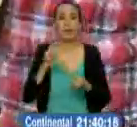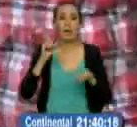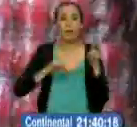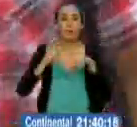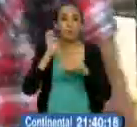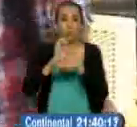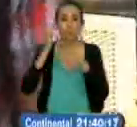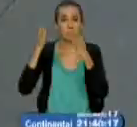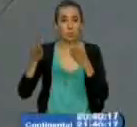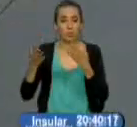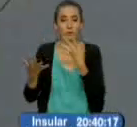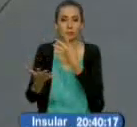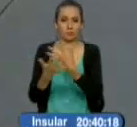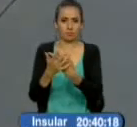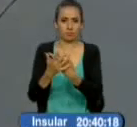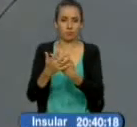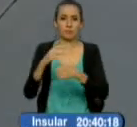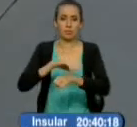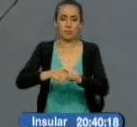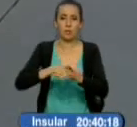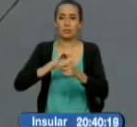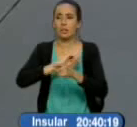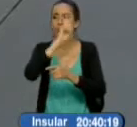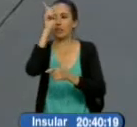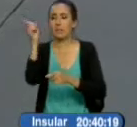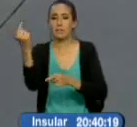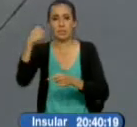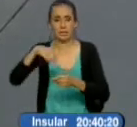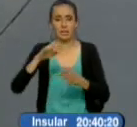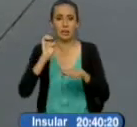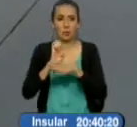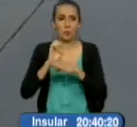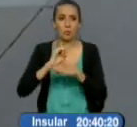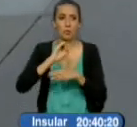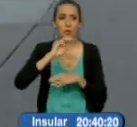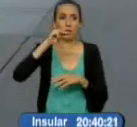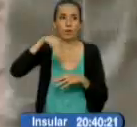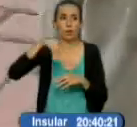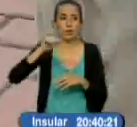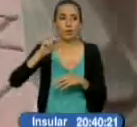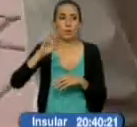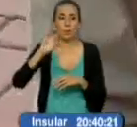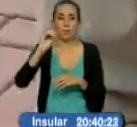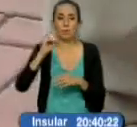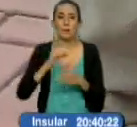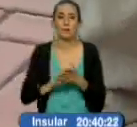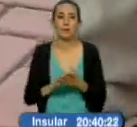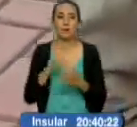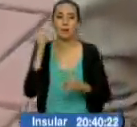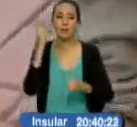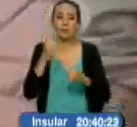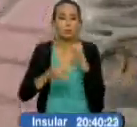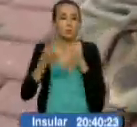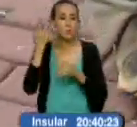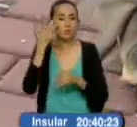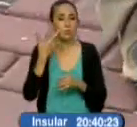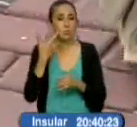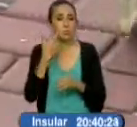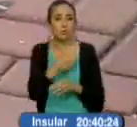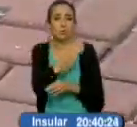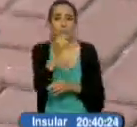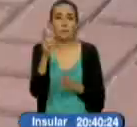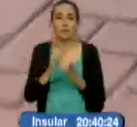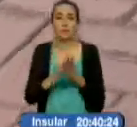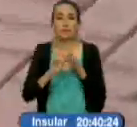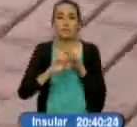ecuatorianos detenidos y con órdenes de deportación. Uno de ellos, Marco Antonio Reyes, quien en los últimos días desafió a